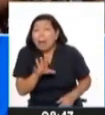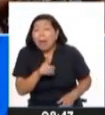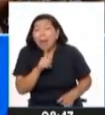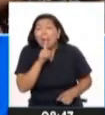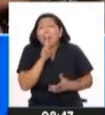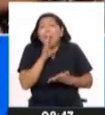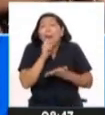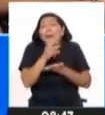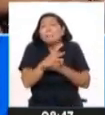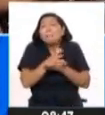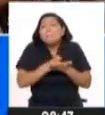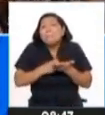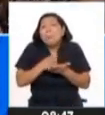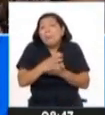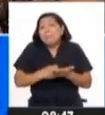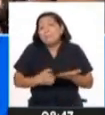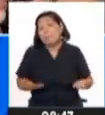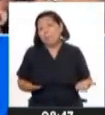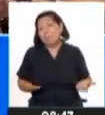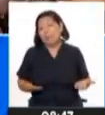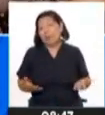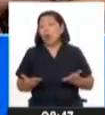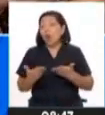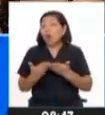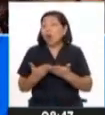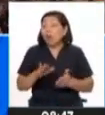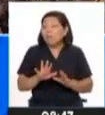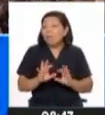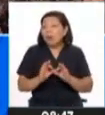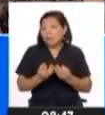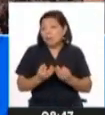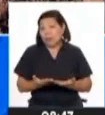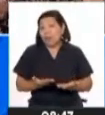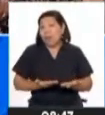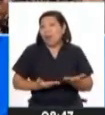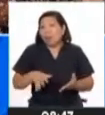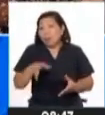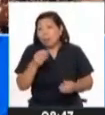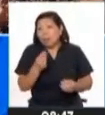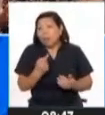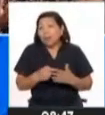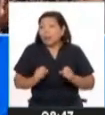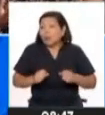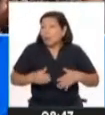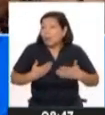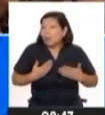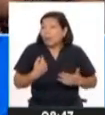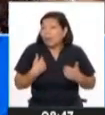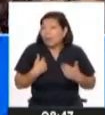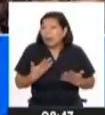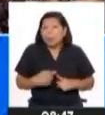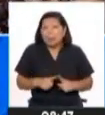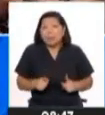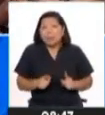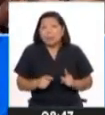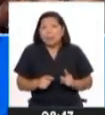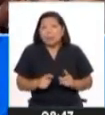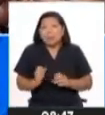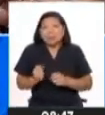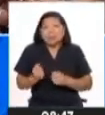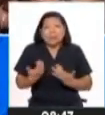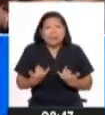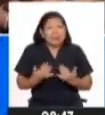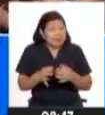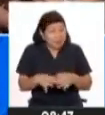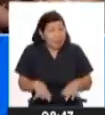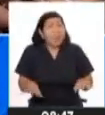que la familia, el colegio y otros medios de aprendizaje que pueda tener el niño refuercen que